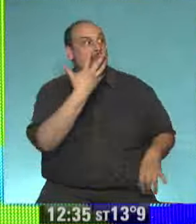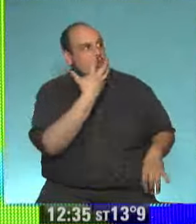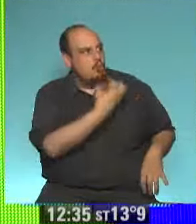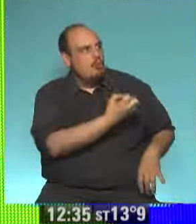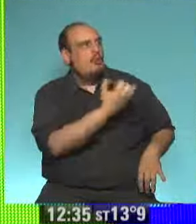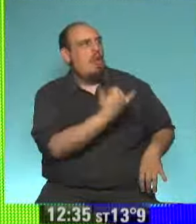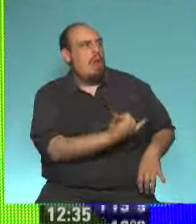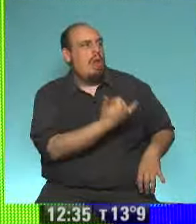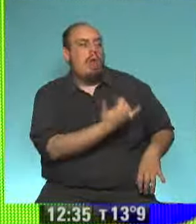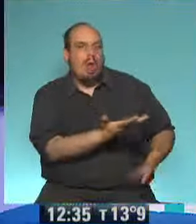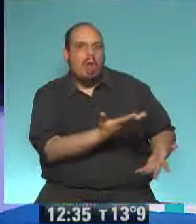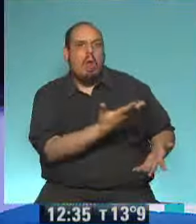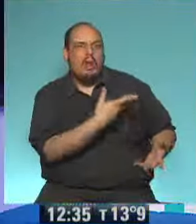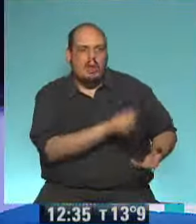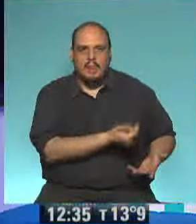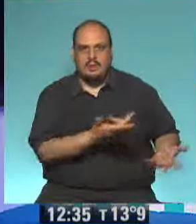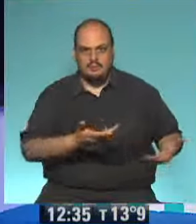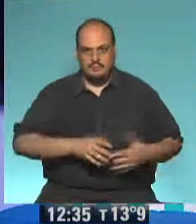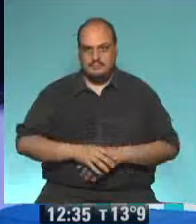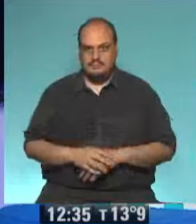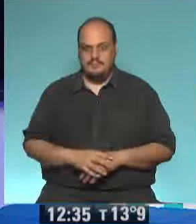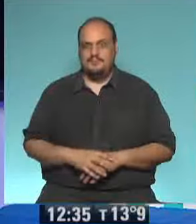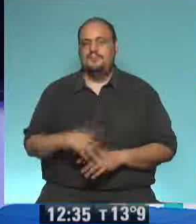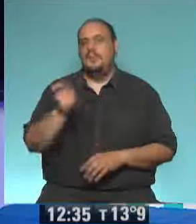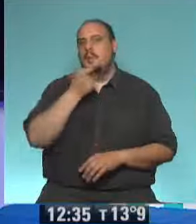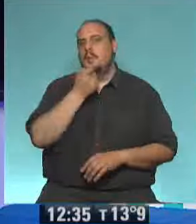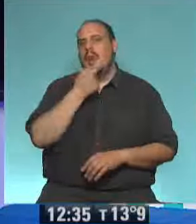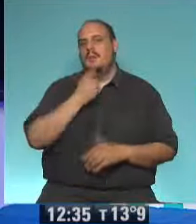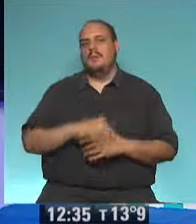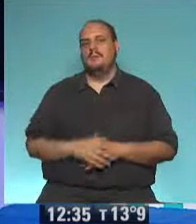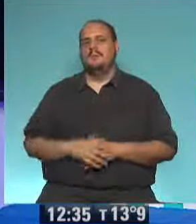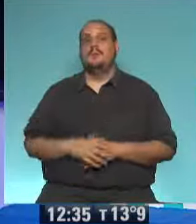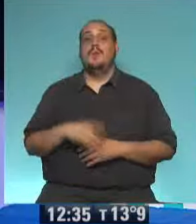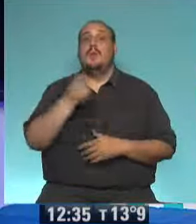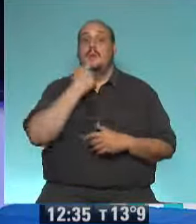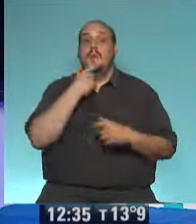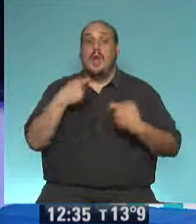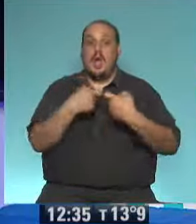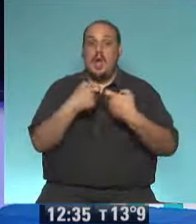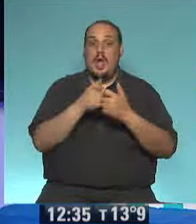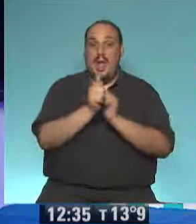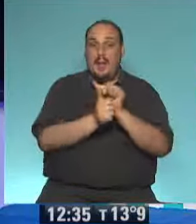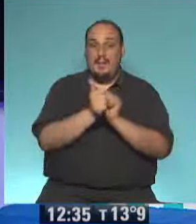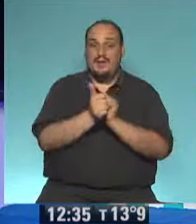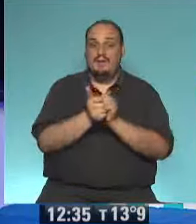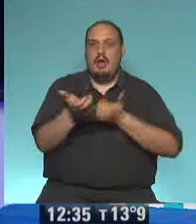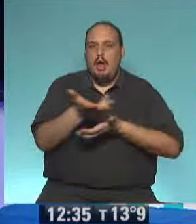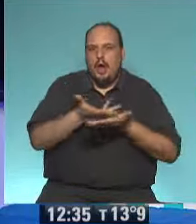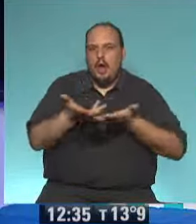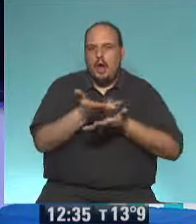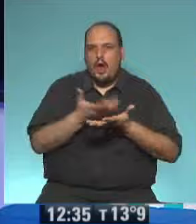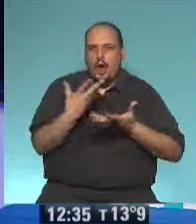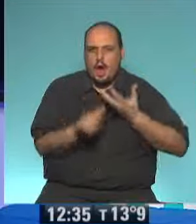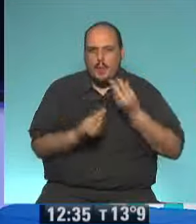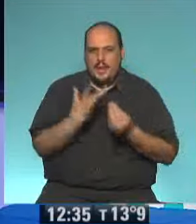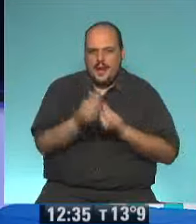productos que ellos nos venden. Bien. Por ejemplo, mucha gente se junta en cooperativas para hacer estas cosas. Sí, claro. ¿No? Mucha gente